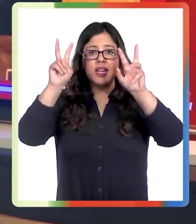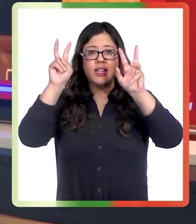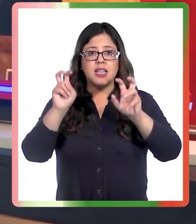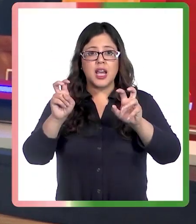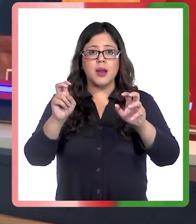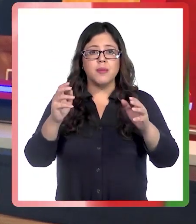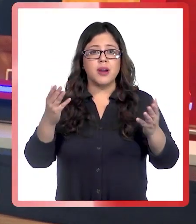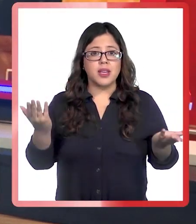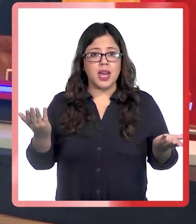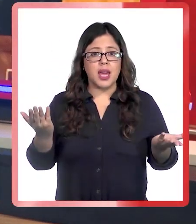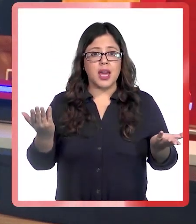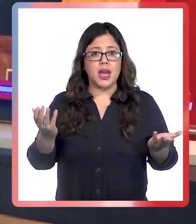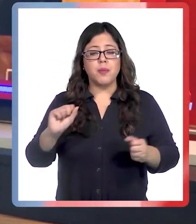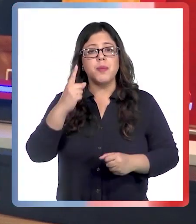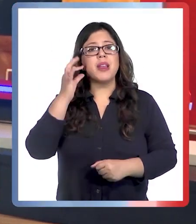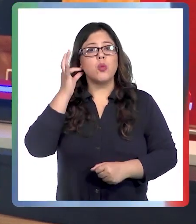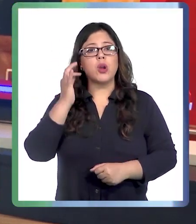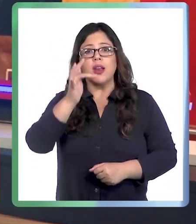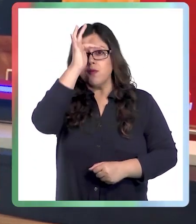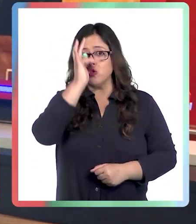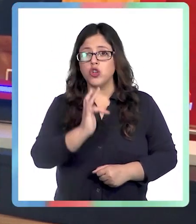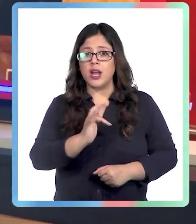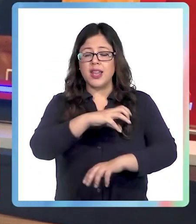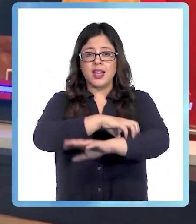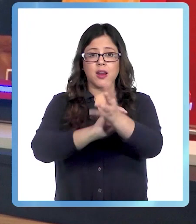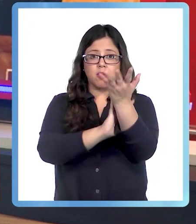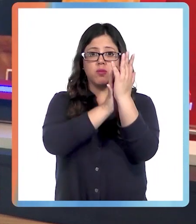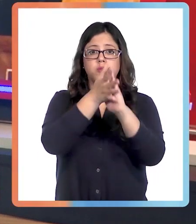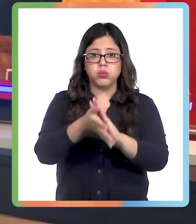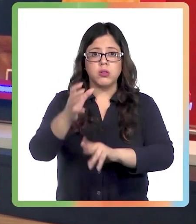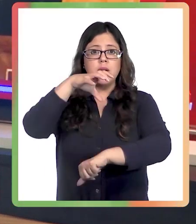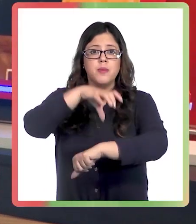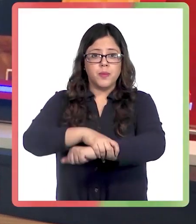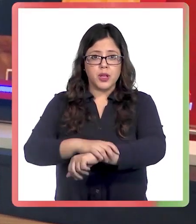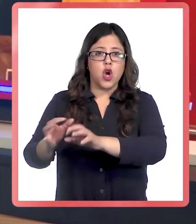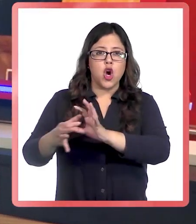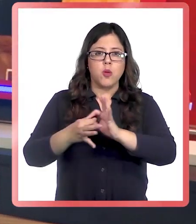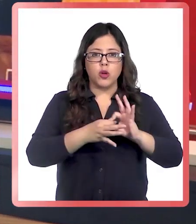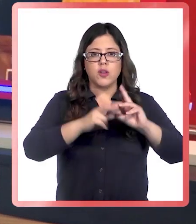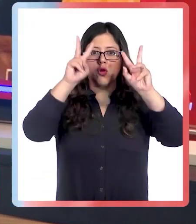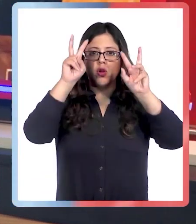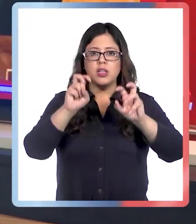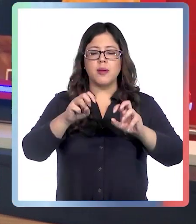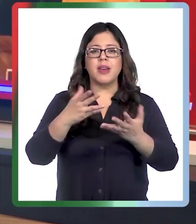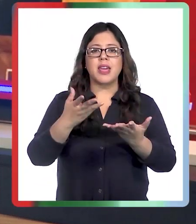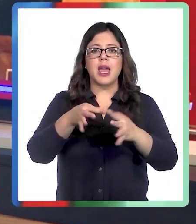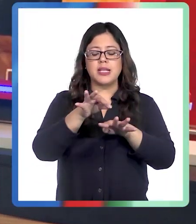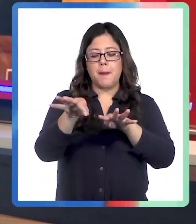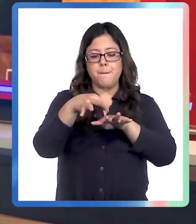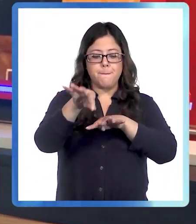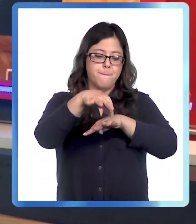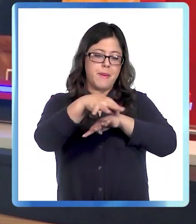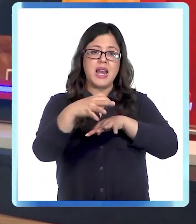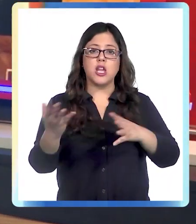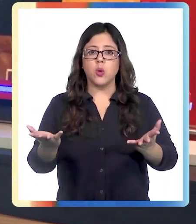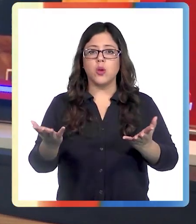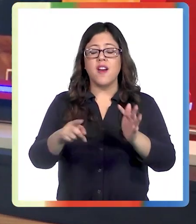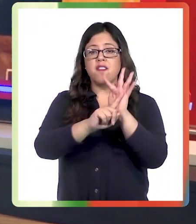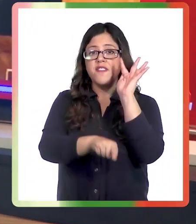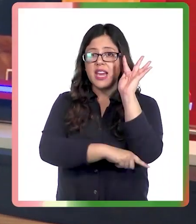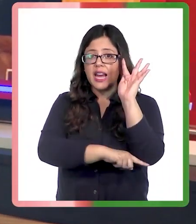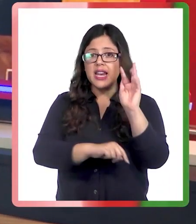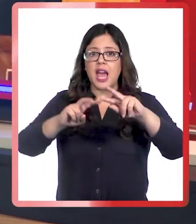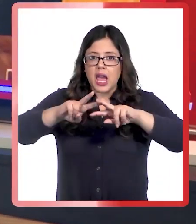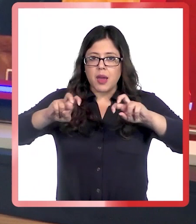primera funcionaria del gobierno regional de la Araucanía detenida por el llamado caso Manicure. La Fiscalía investiga la entrega de 700